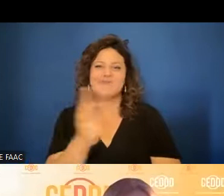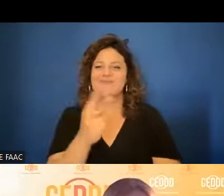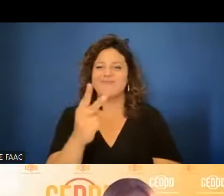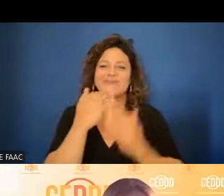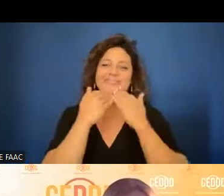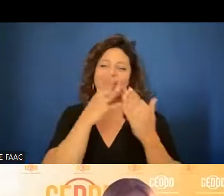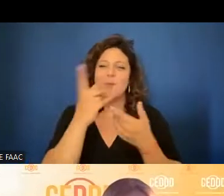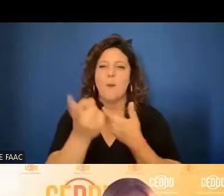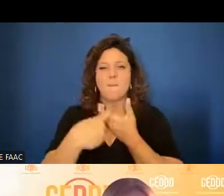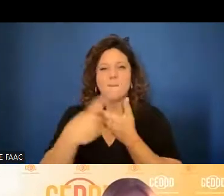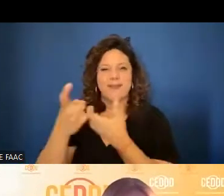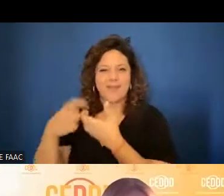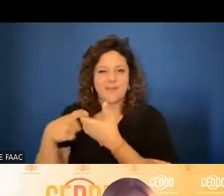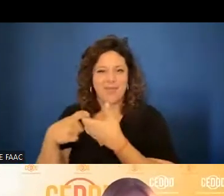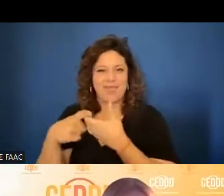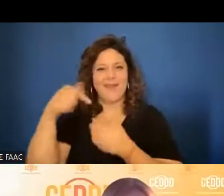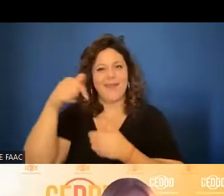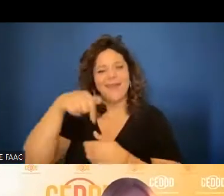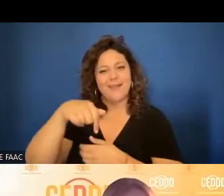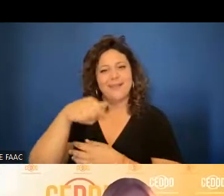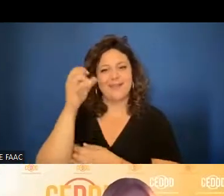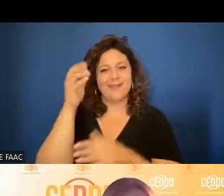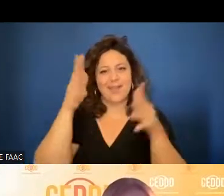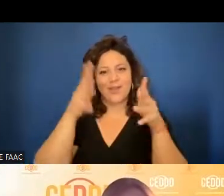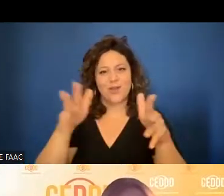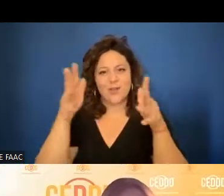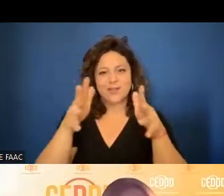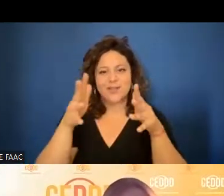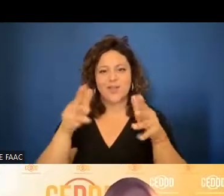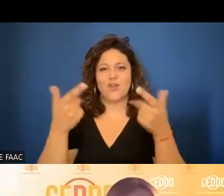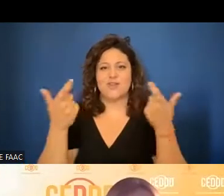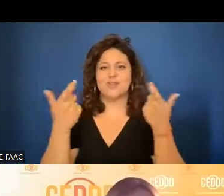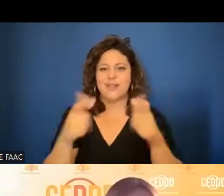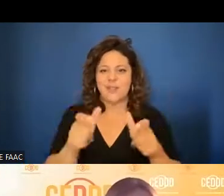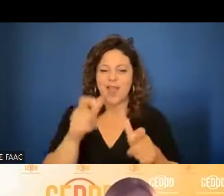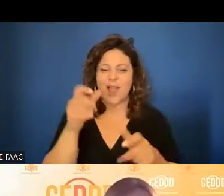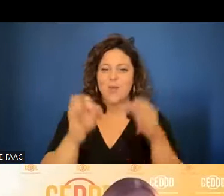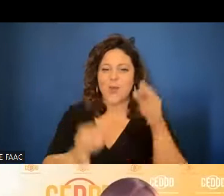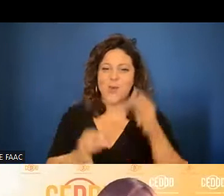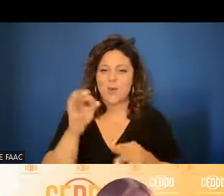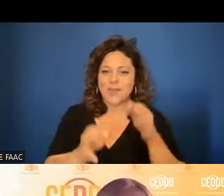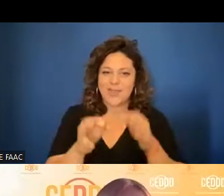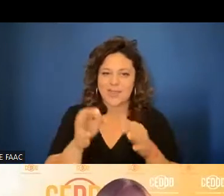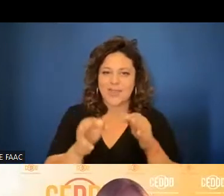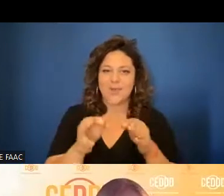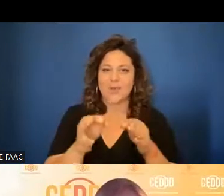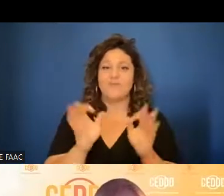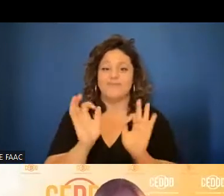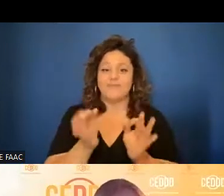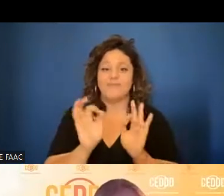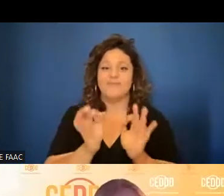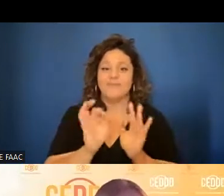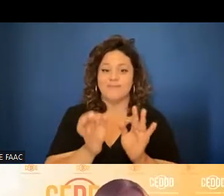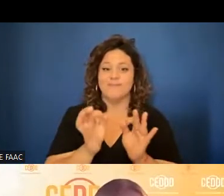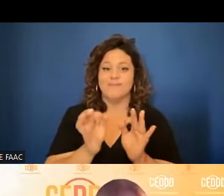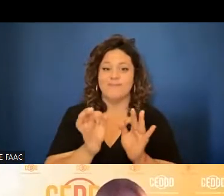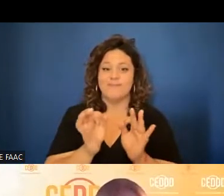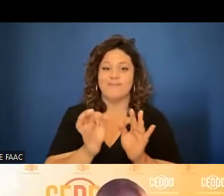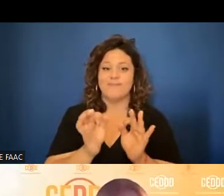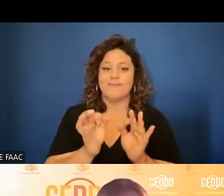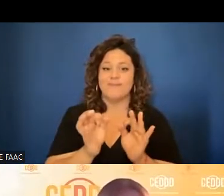la LISO. Porque, claro, aquí también nos tenemos que ir a la Ley General de Discapacidad, que es el que regula realmente las sanciones, pero que evidentemente, si nos